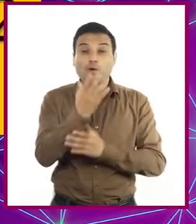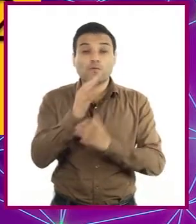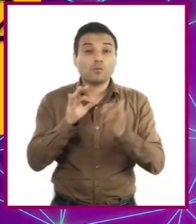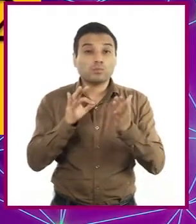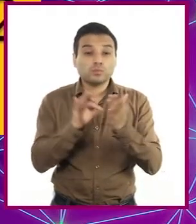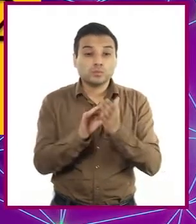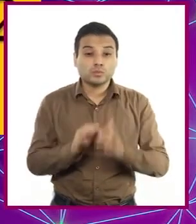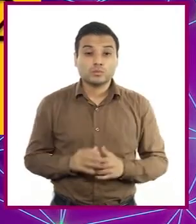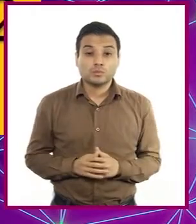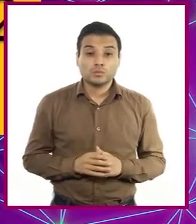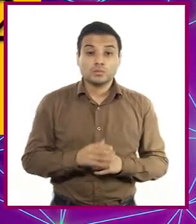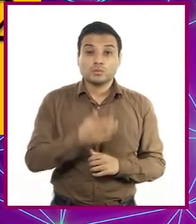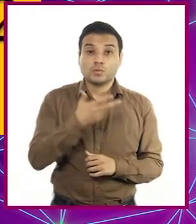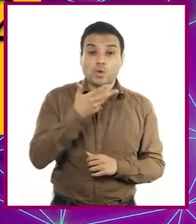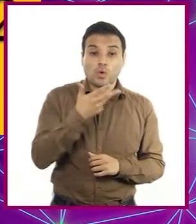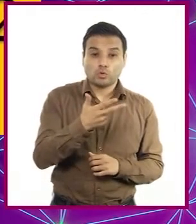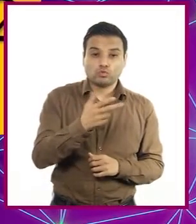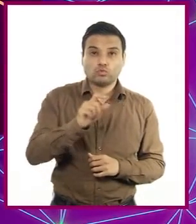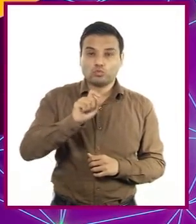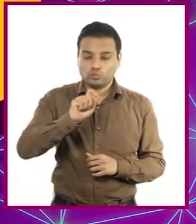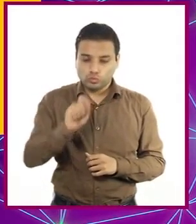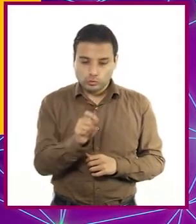es 8,12.